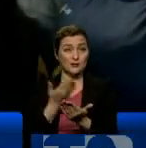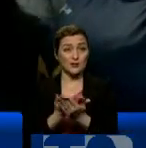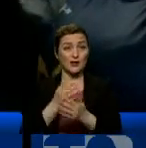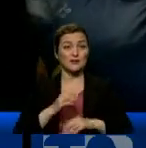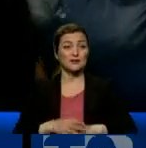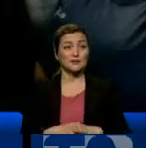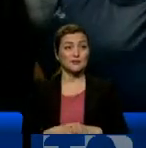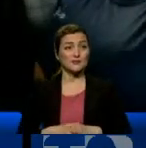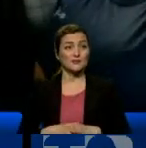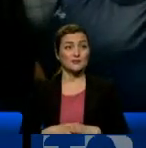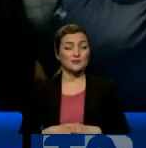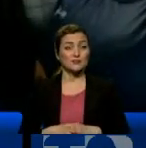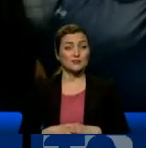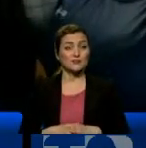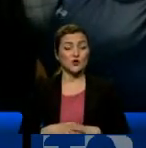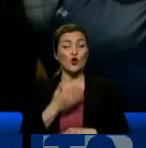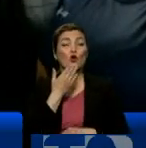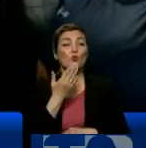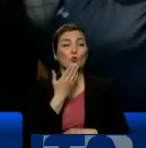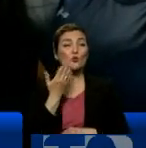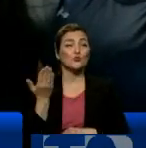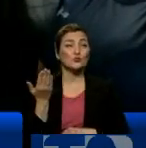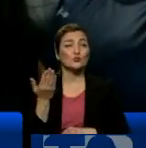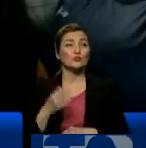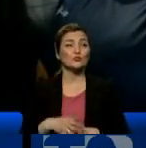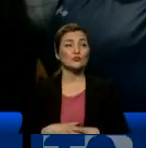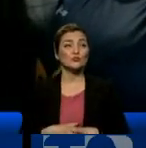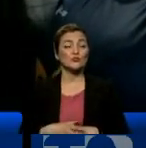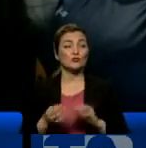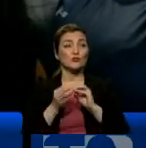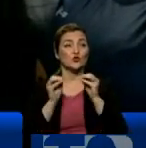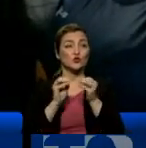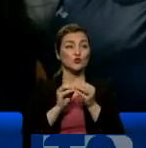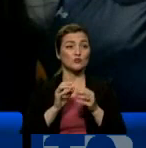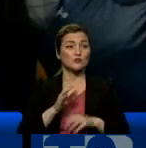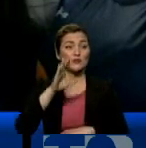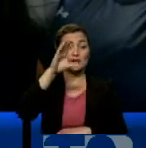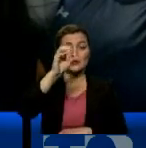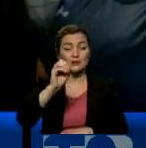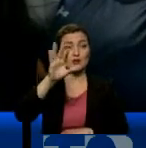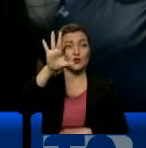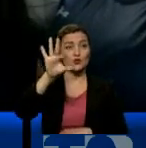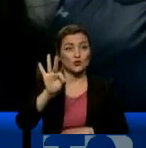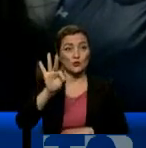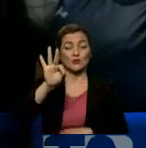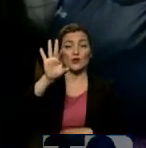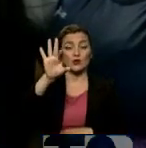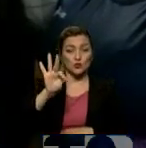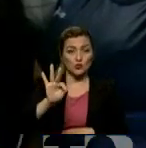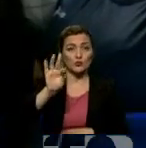estimados televidentes. Puede ser a través de mi número, el